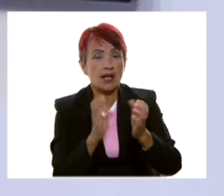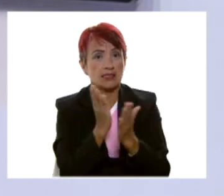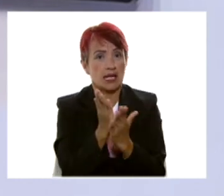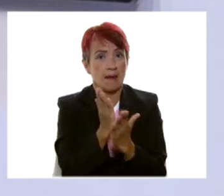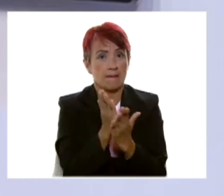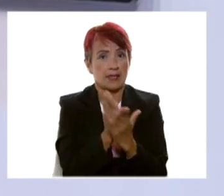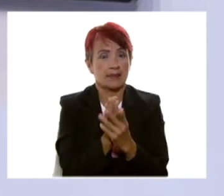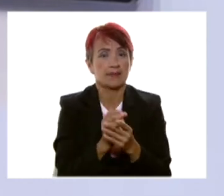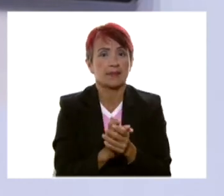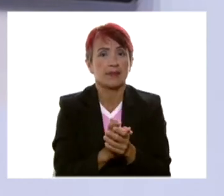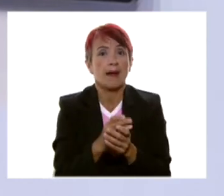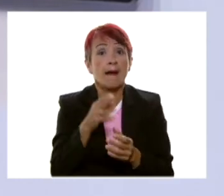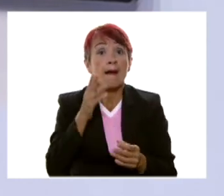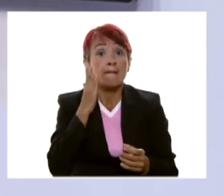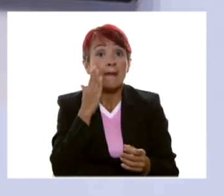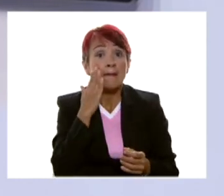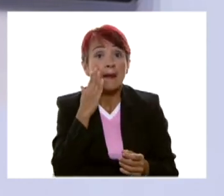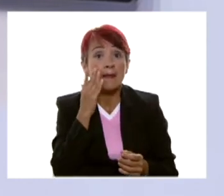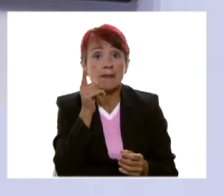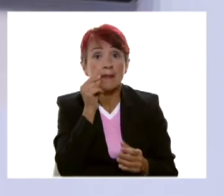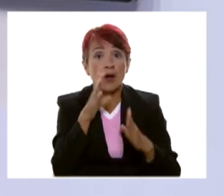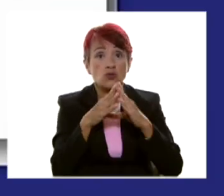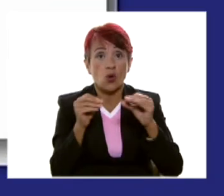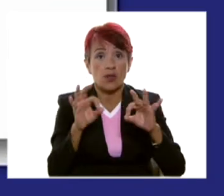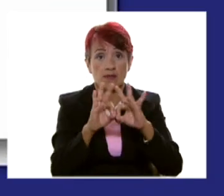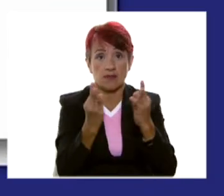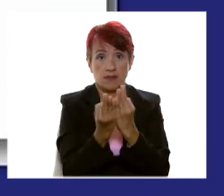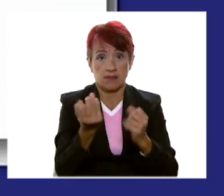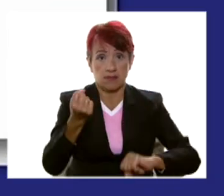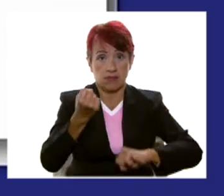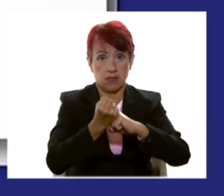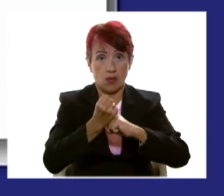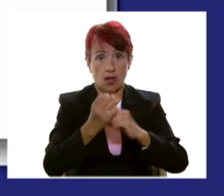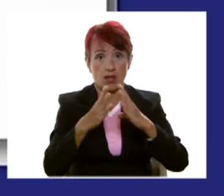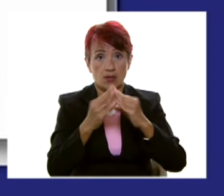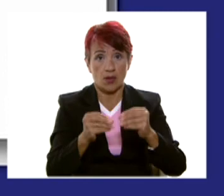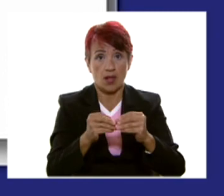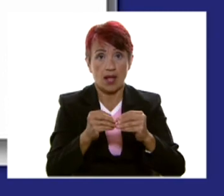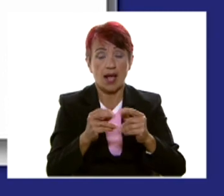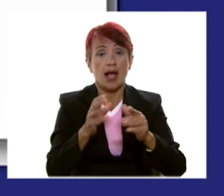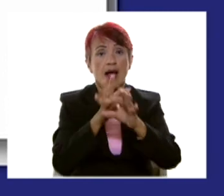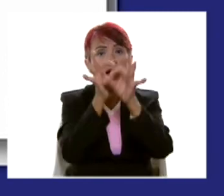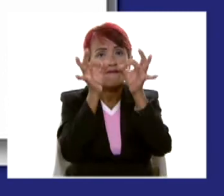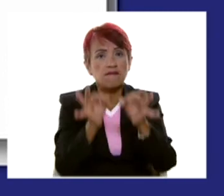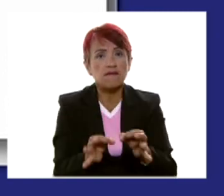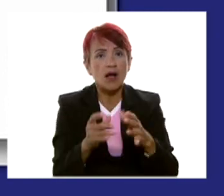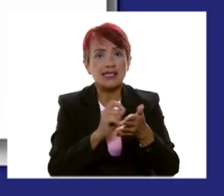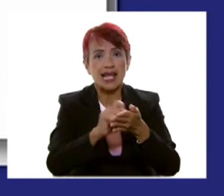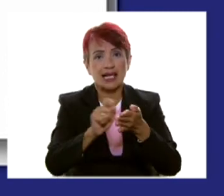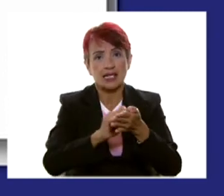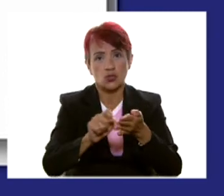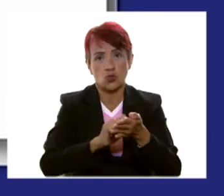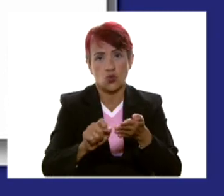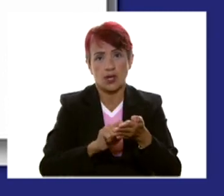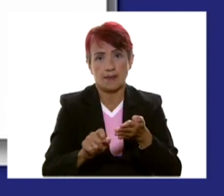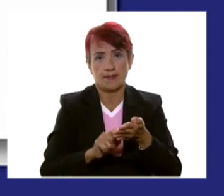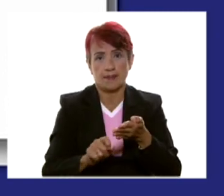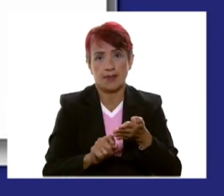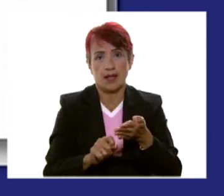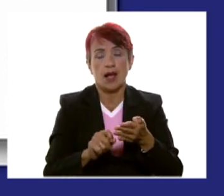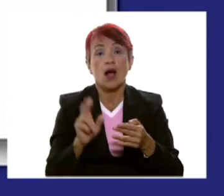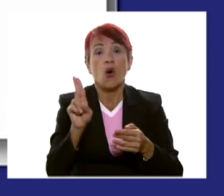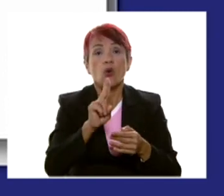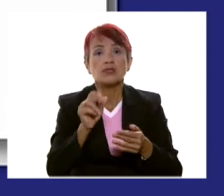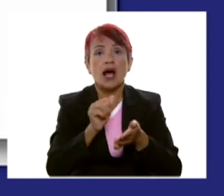constantemente. Papá, mamá o miembros de la familia apoya a las y los estudiantes que los aspectos formales de la escritura. Hagan uso